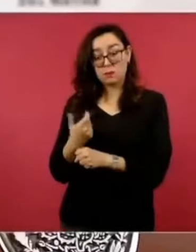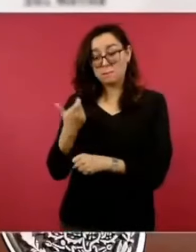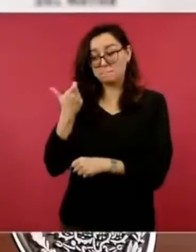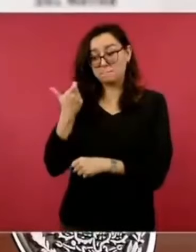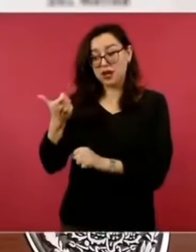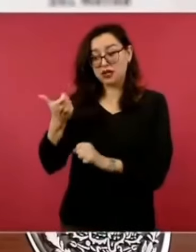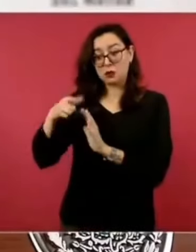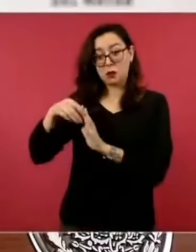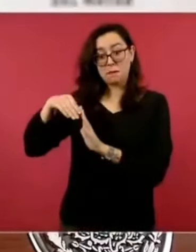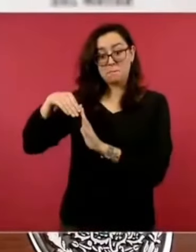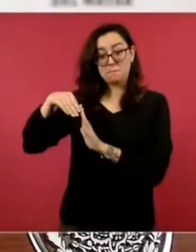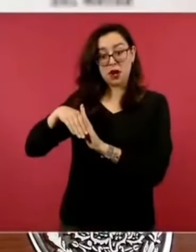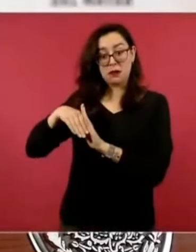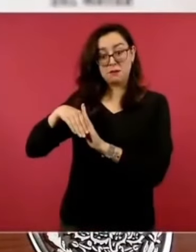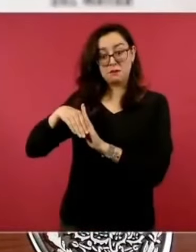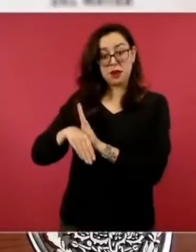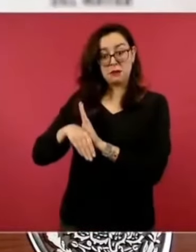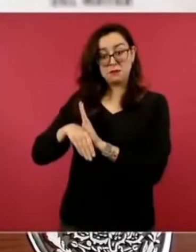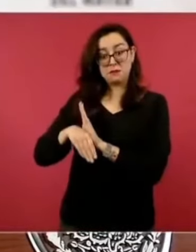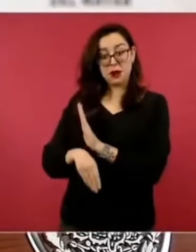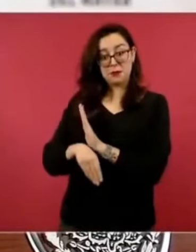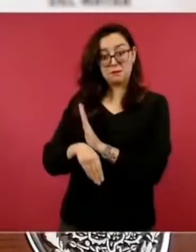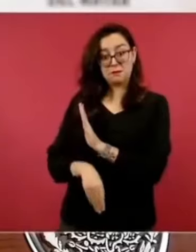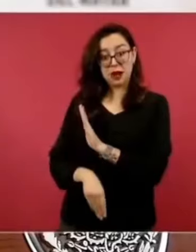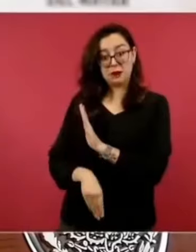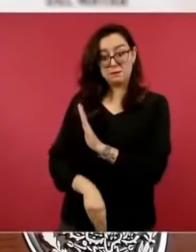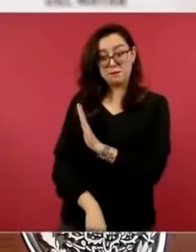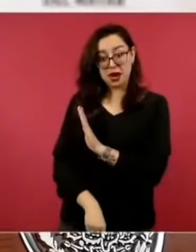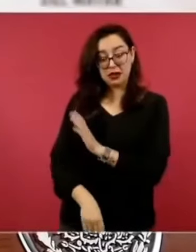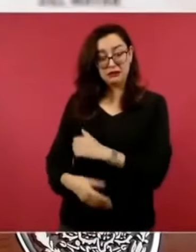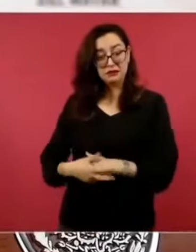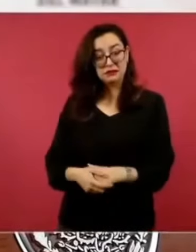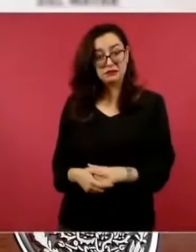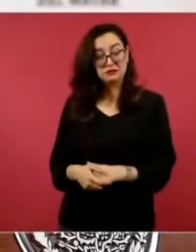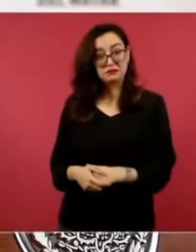el peso menos el